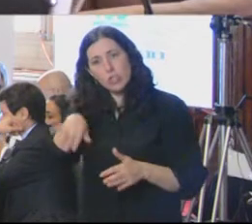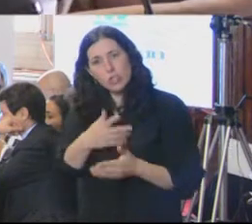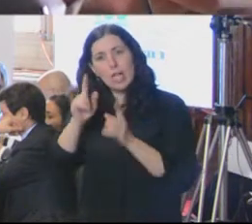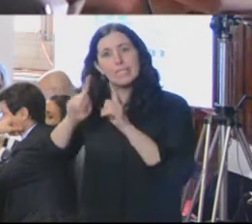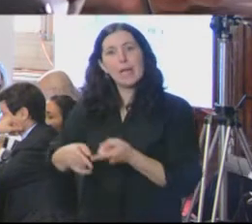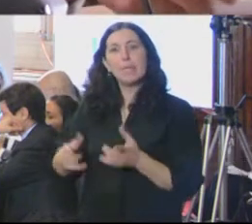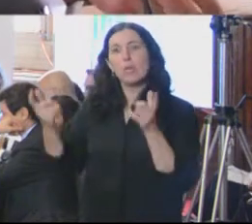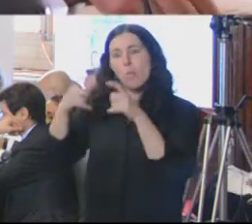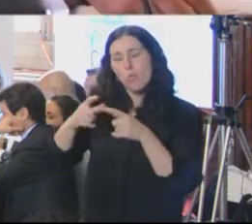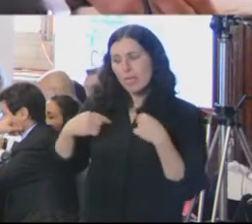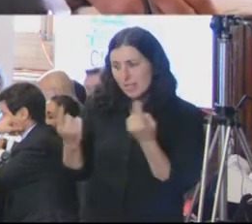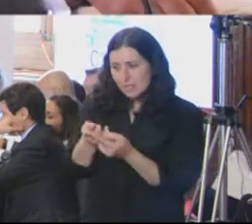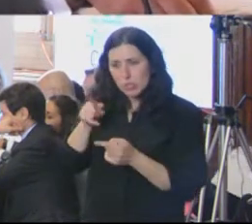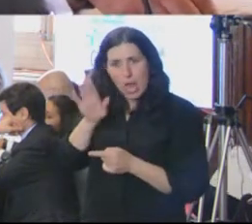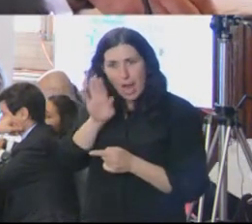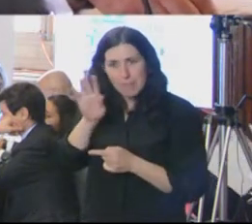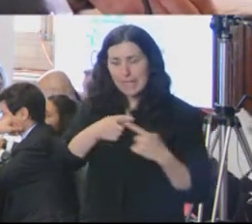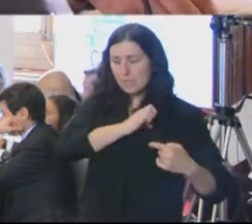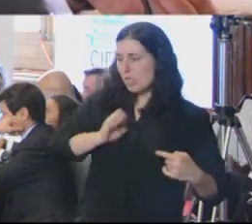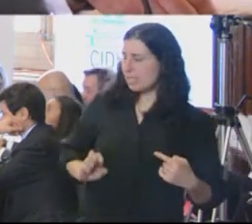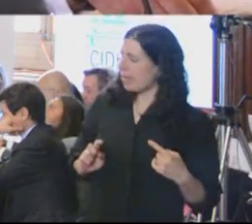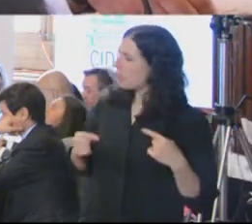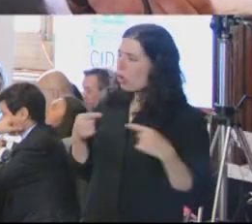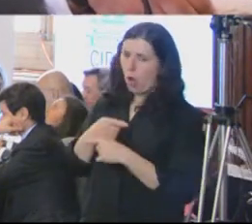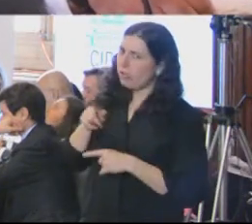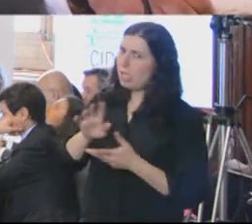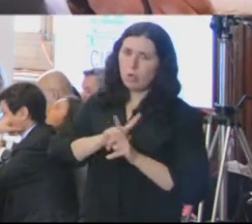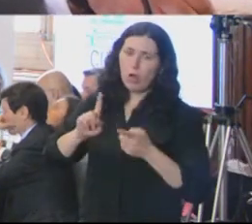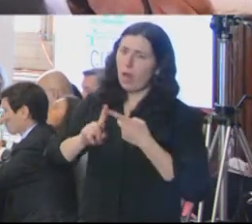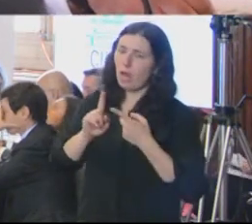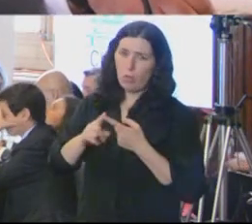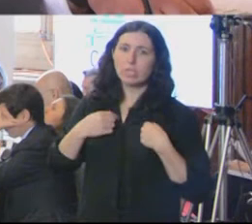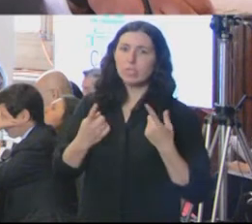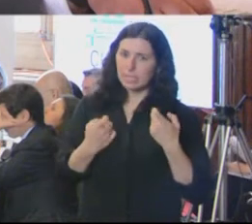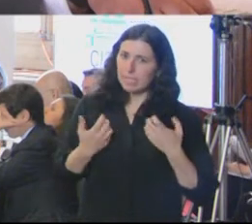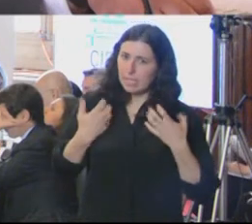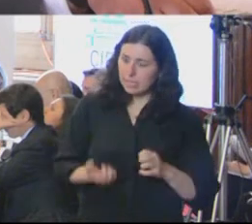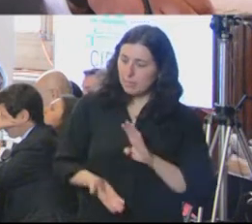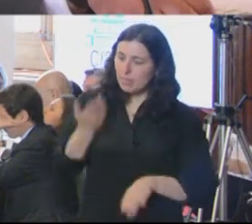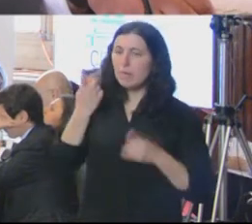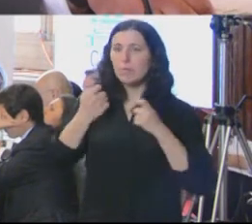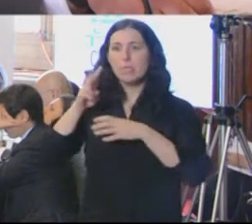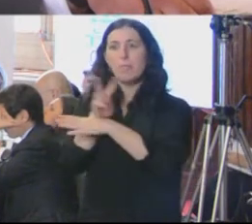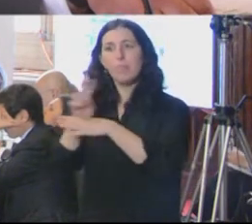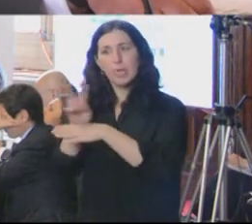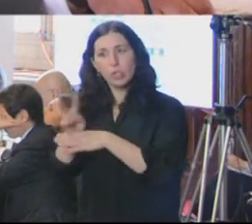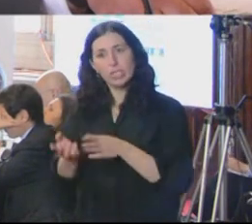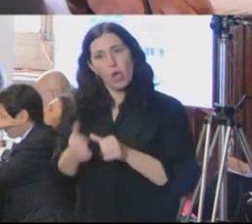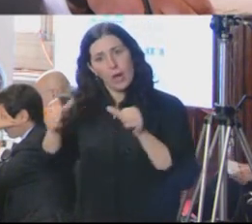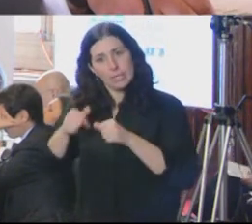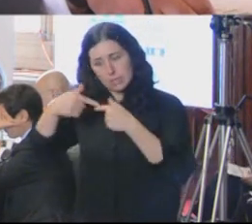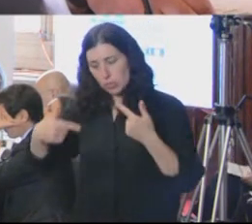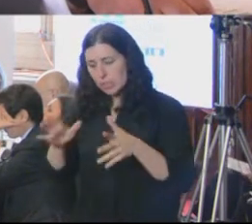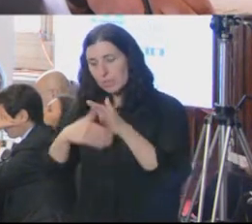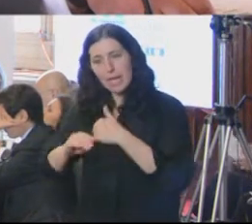comunales, frente a lo cual ha enfrentado con esfuerzos decididos fortalecer su protección, realizar acciones que contribuyan a la superación de la